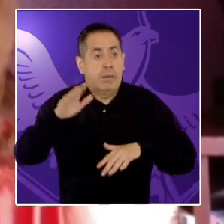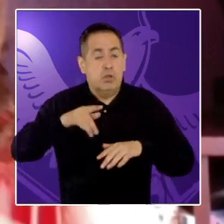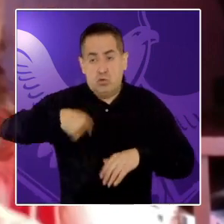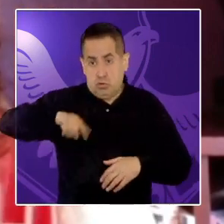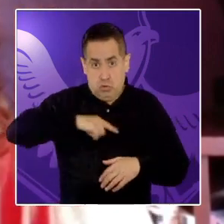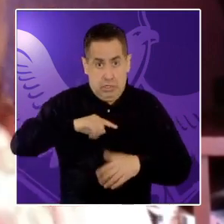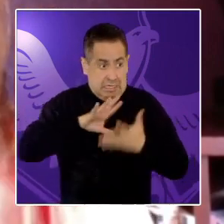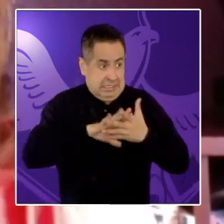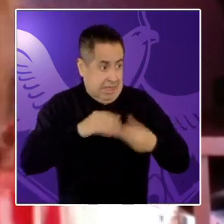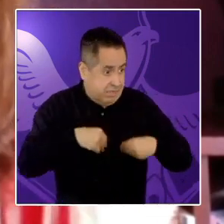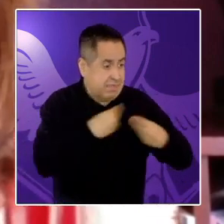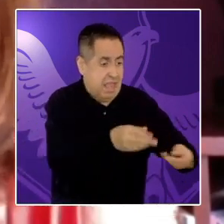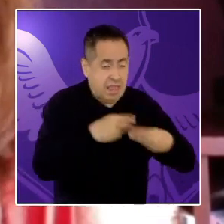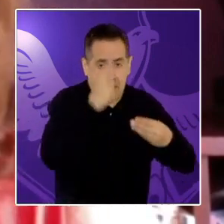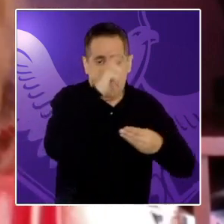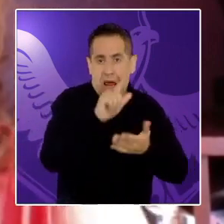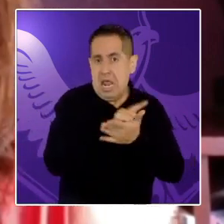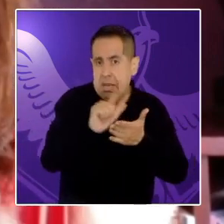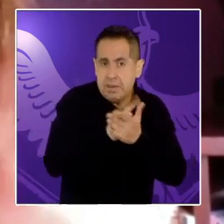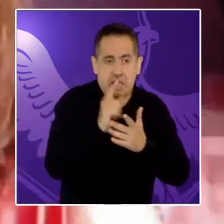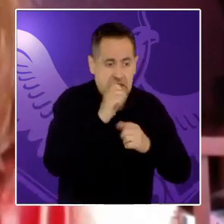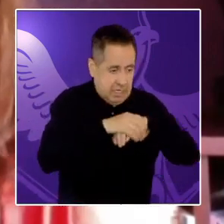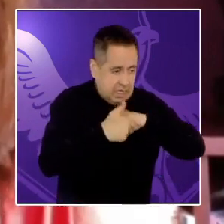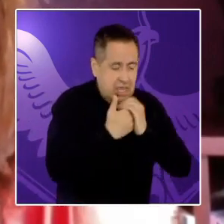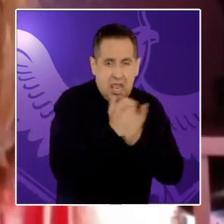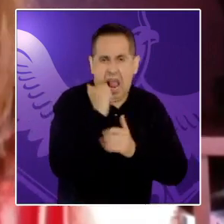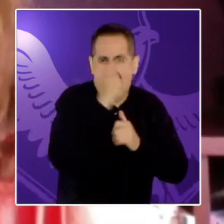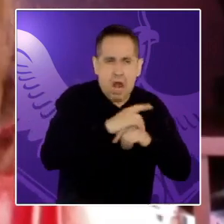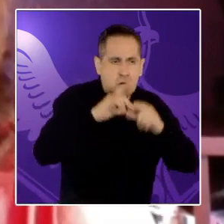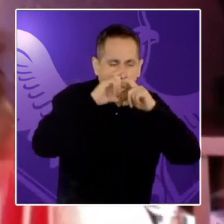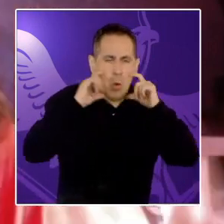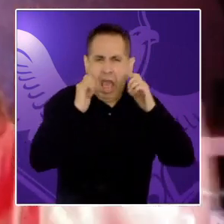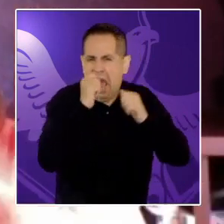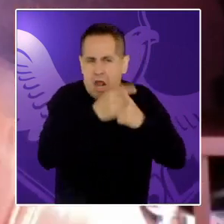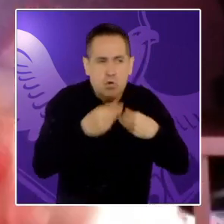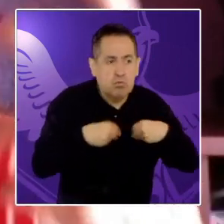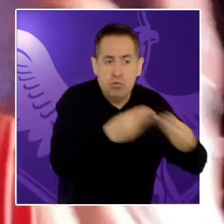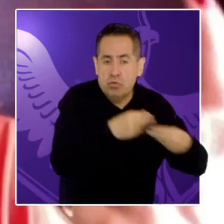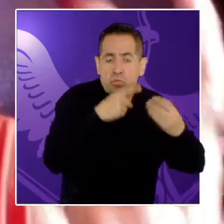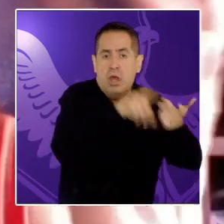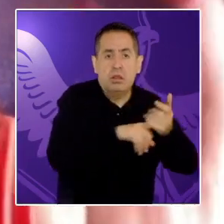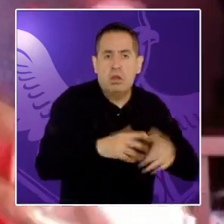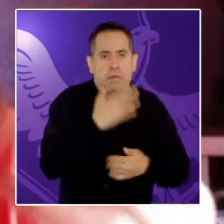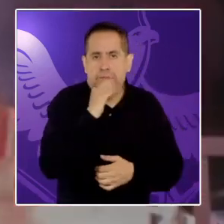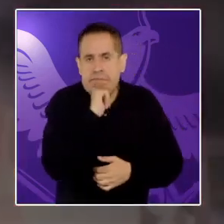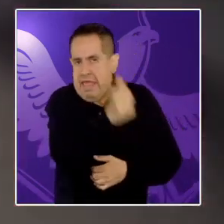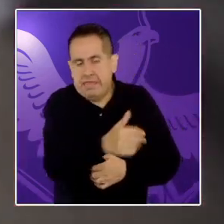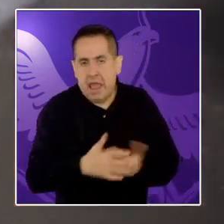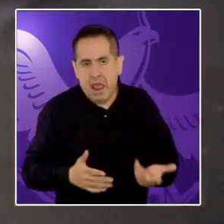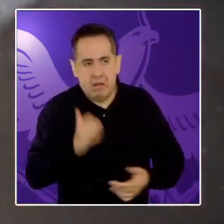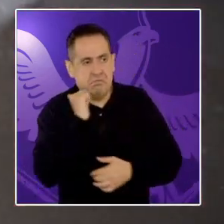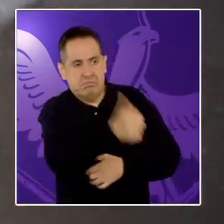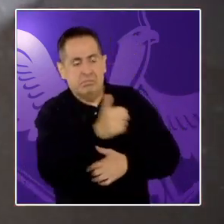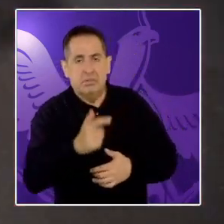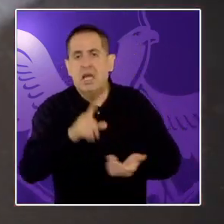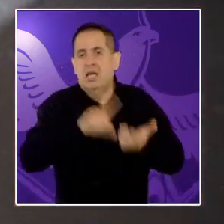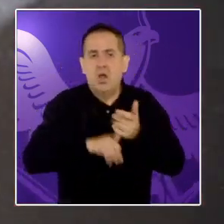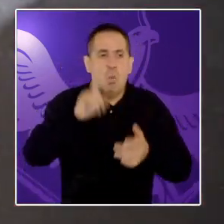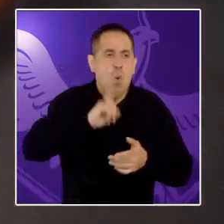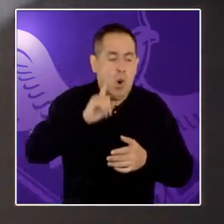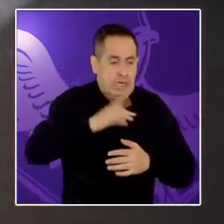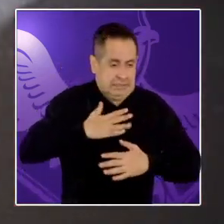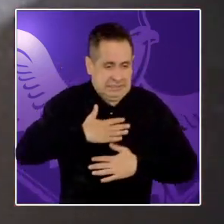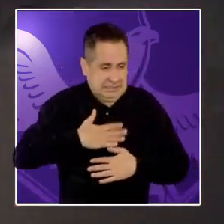reducido. Normalmente no suelen proveer artículos de limpieza y han provisto para las brigadas de limpieza en las